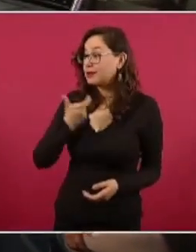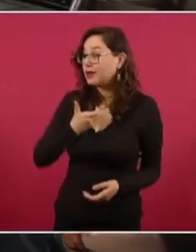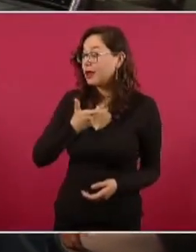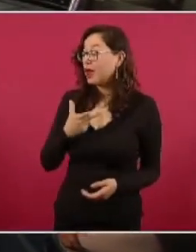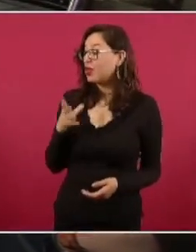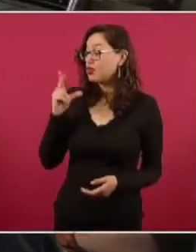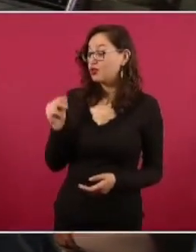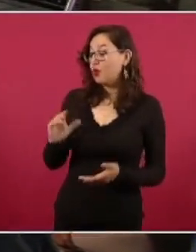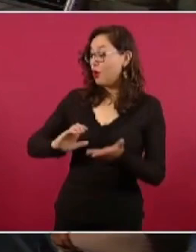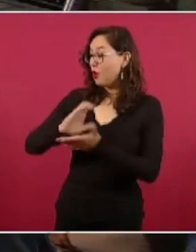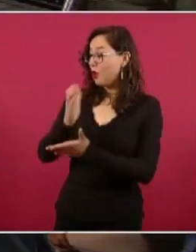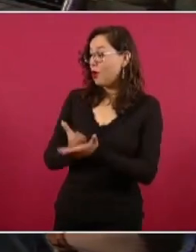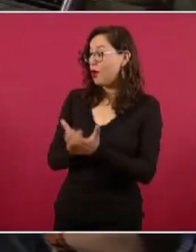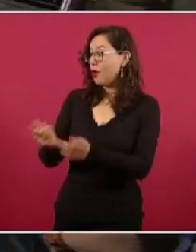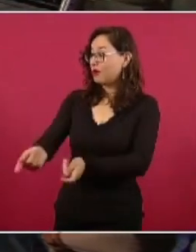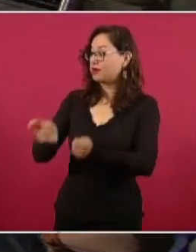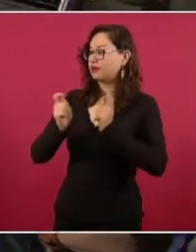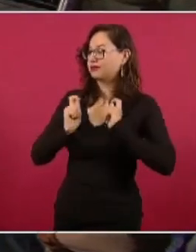se enojaban,